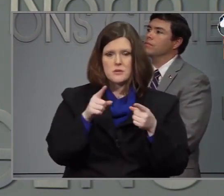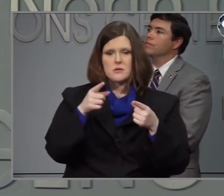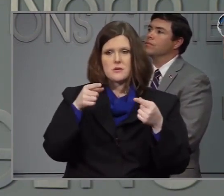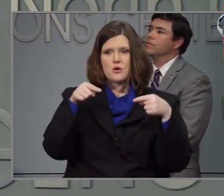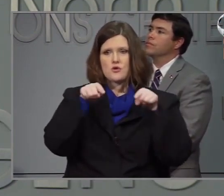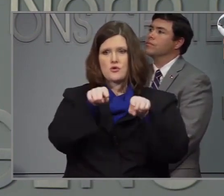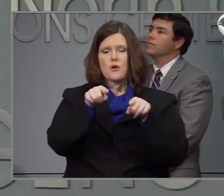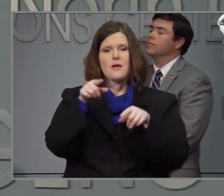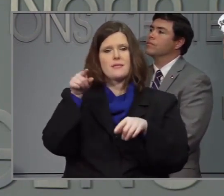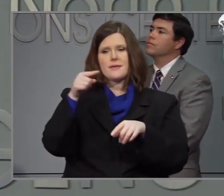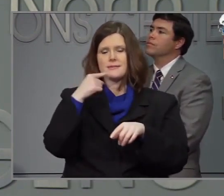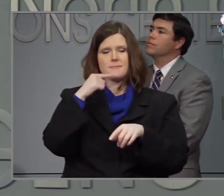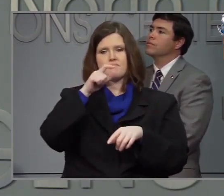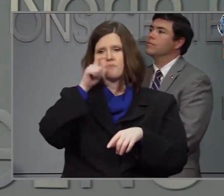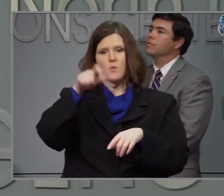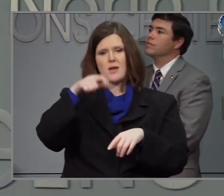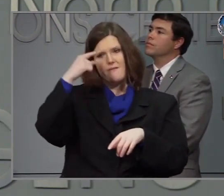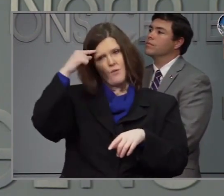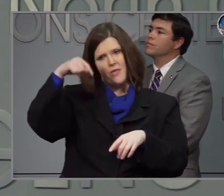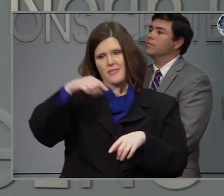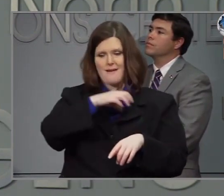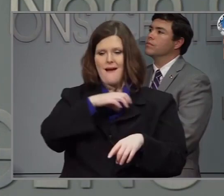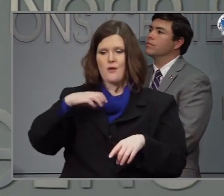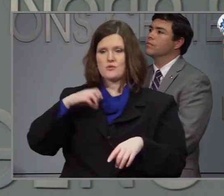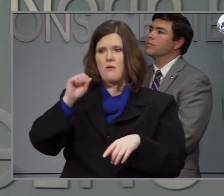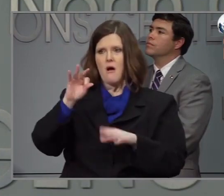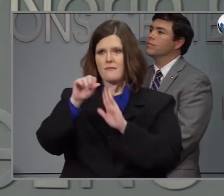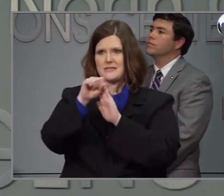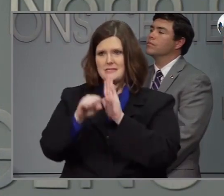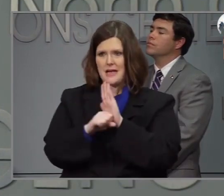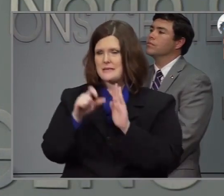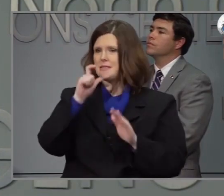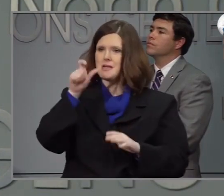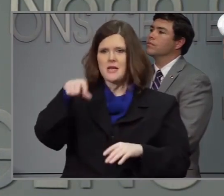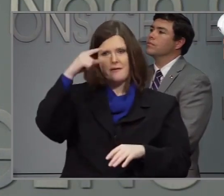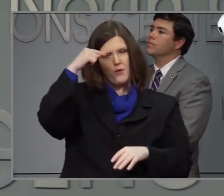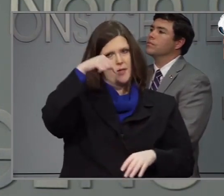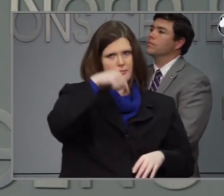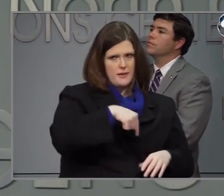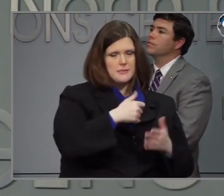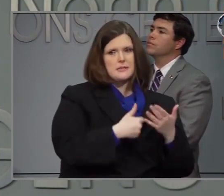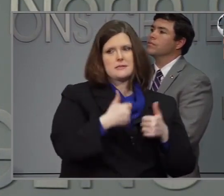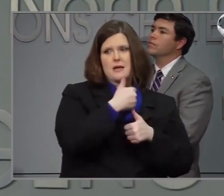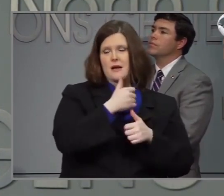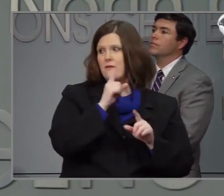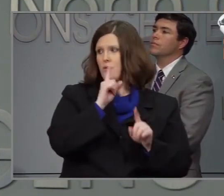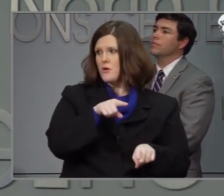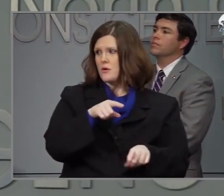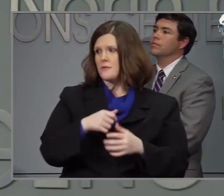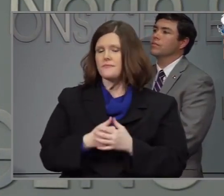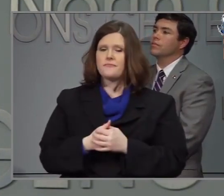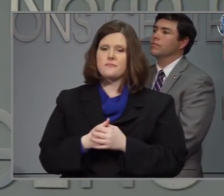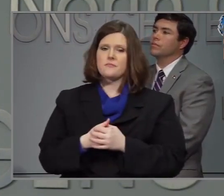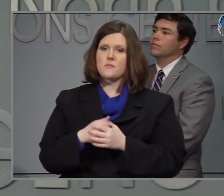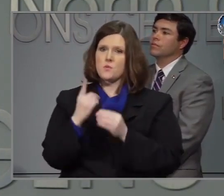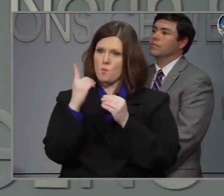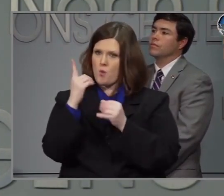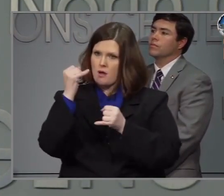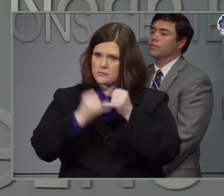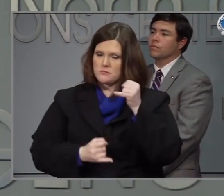concurrente y con esto porque para esta orden no se necesitaba los consejeros estatales por eso no se les pido que